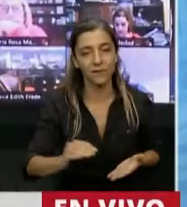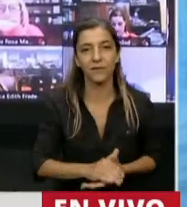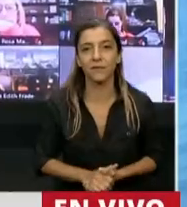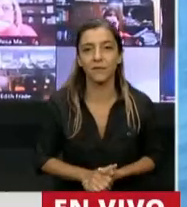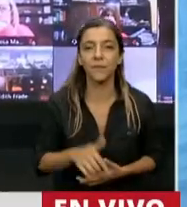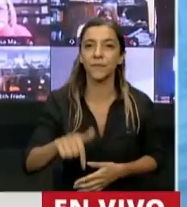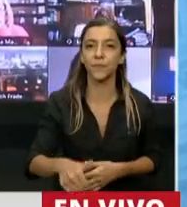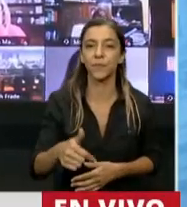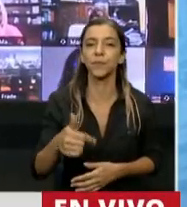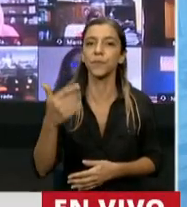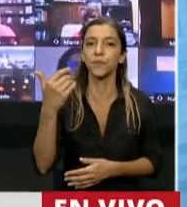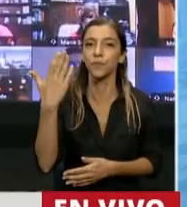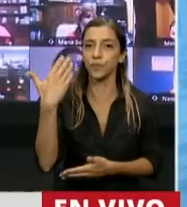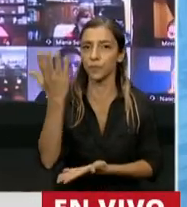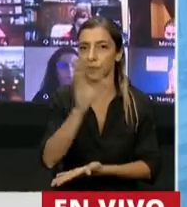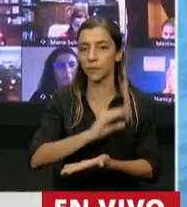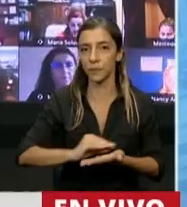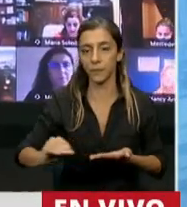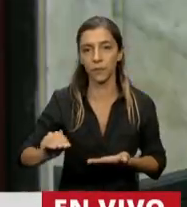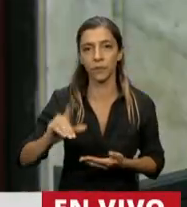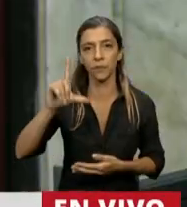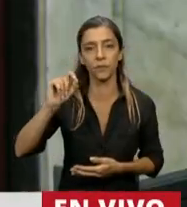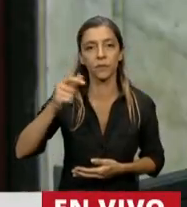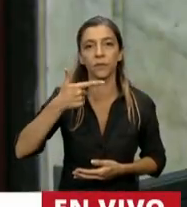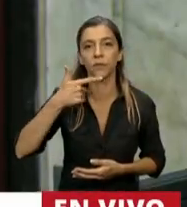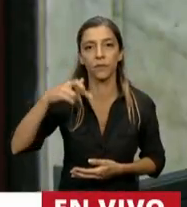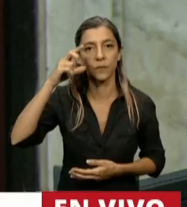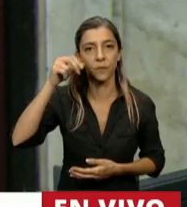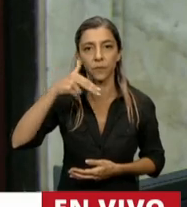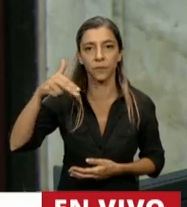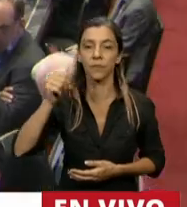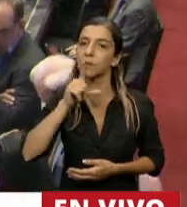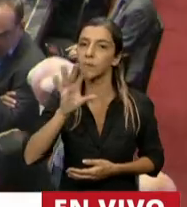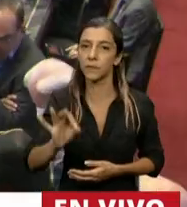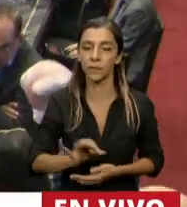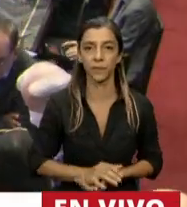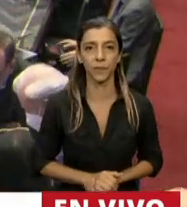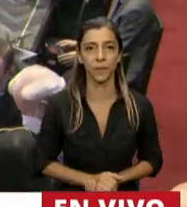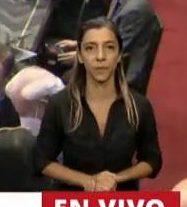Tiene la palabra la diputada Los Penato.